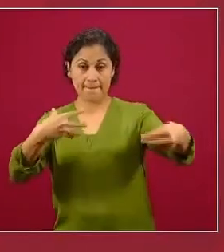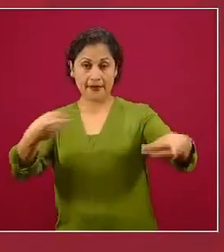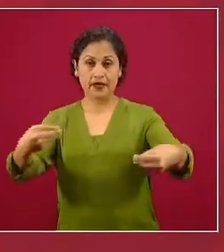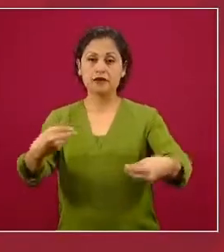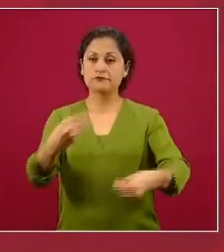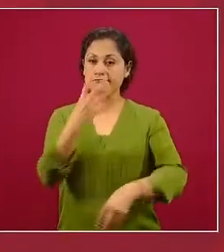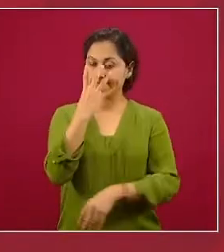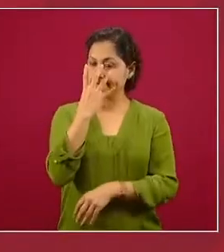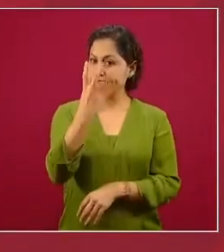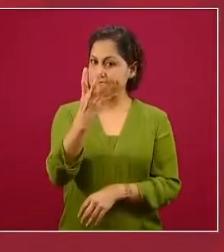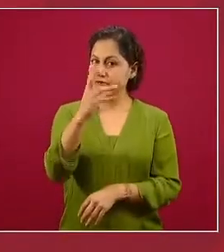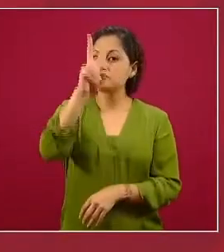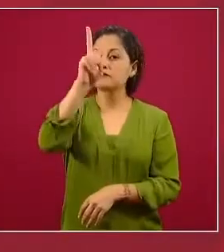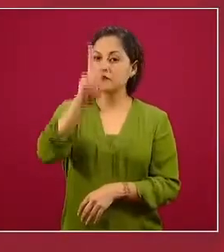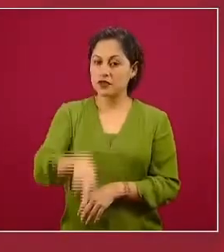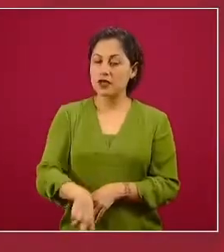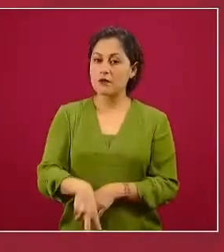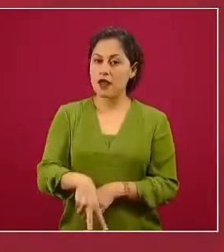delicada, muy delicada.